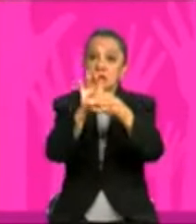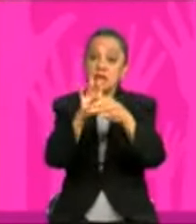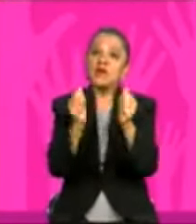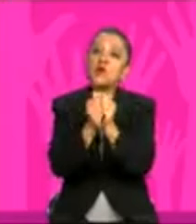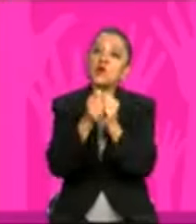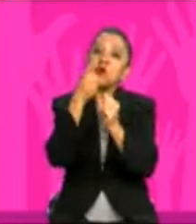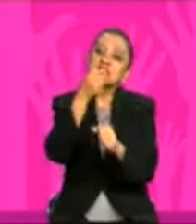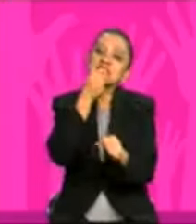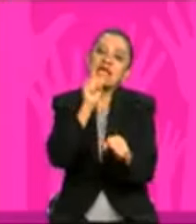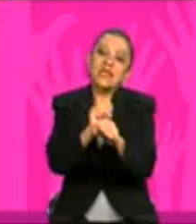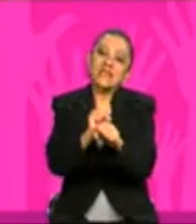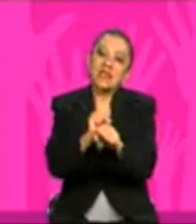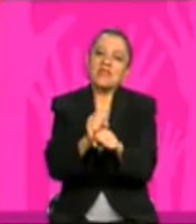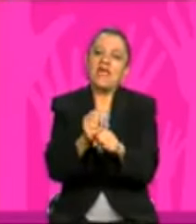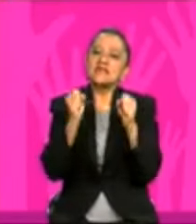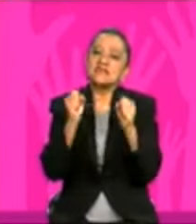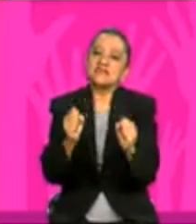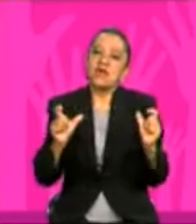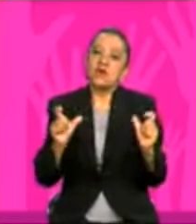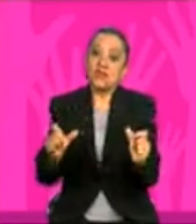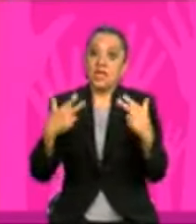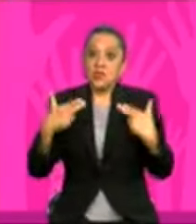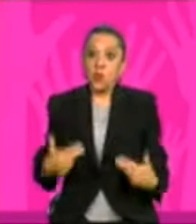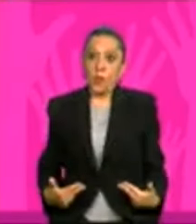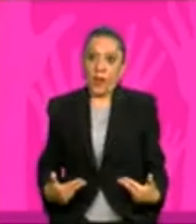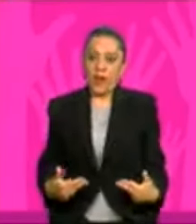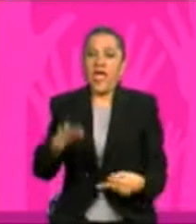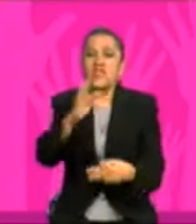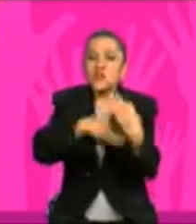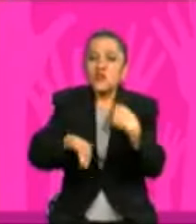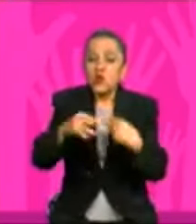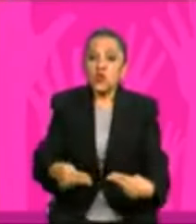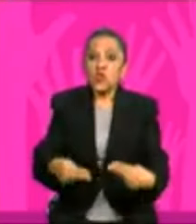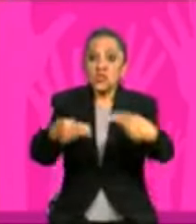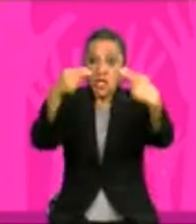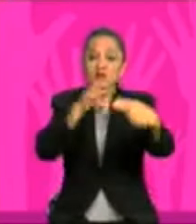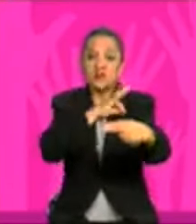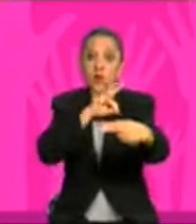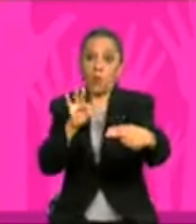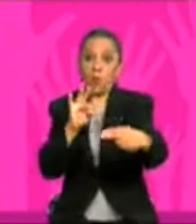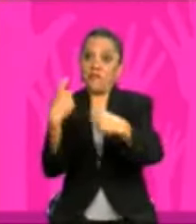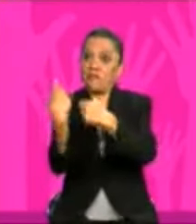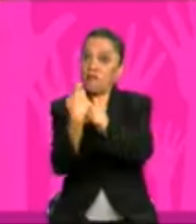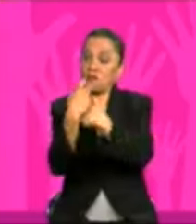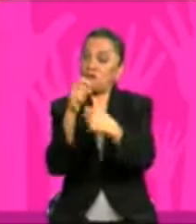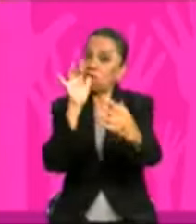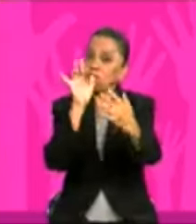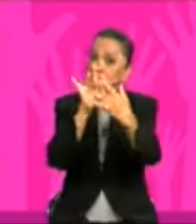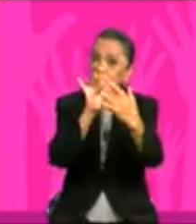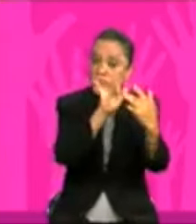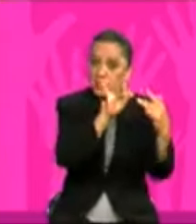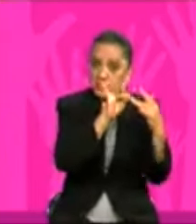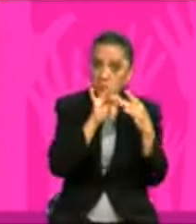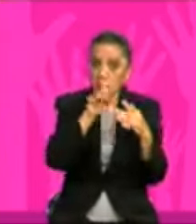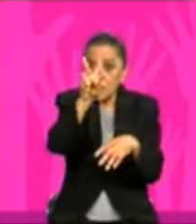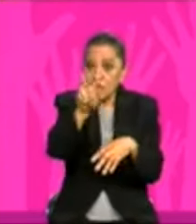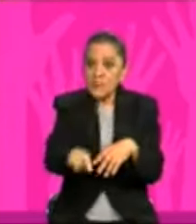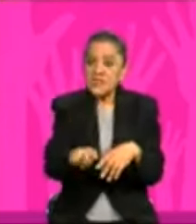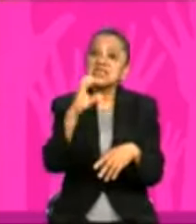Seguridad Humana. Es decir, todos los negocios van a poder estar conectados directamente y en tiempo real al